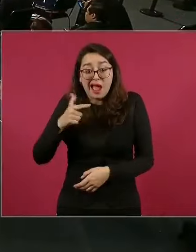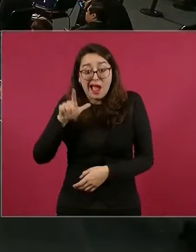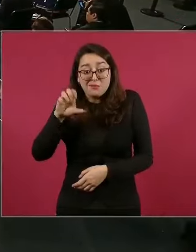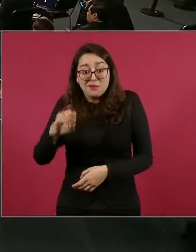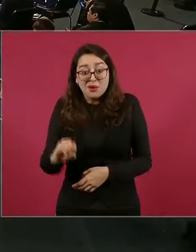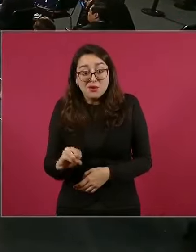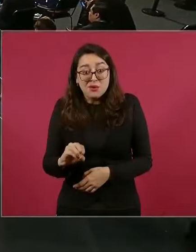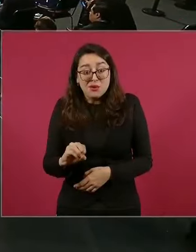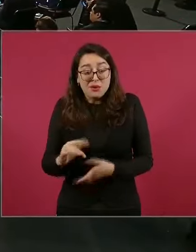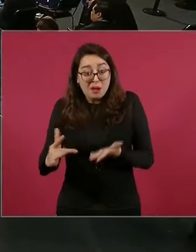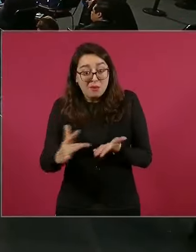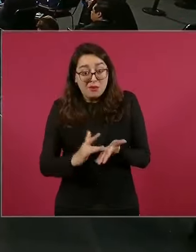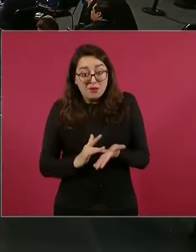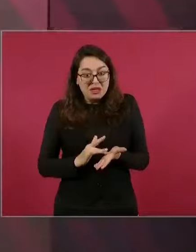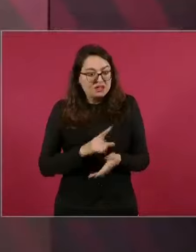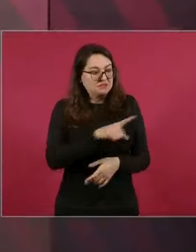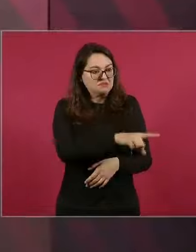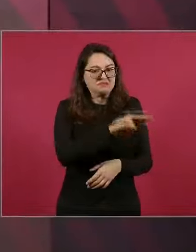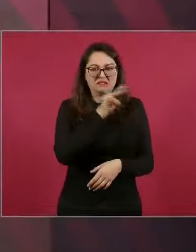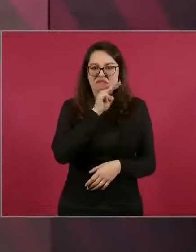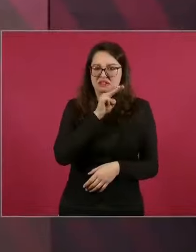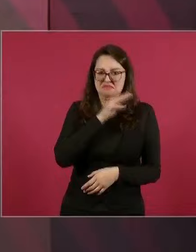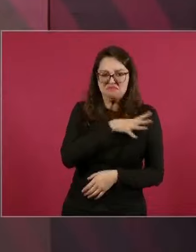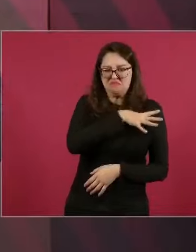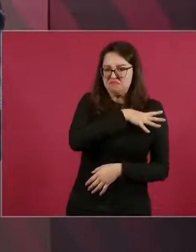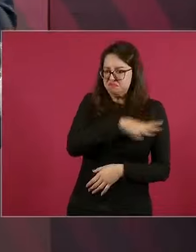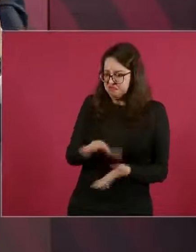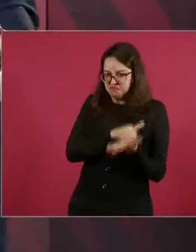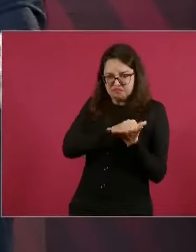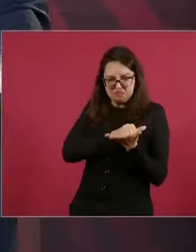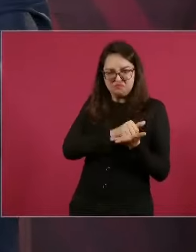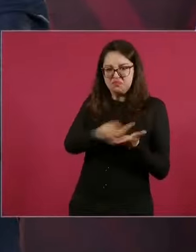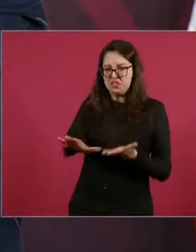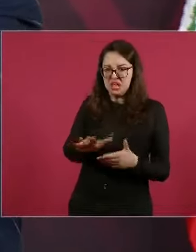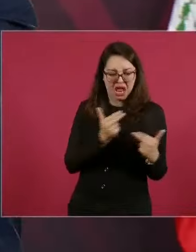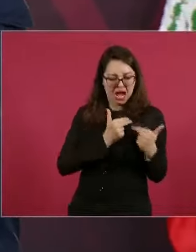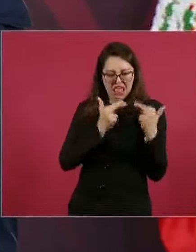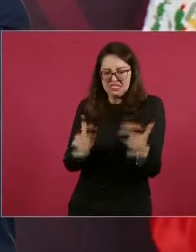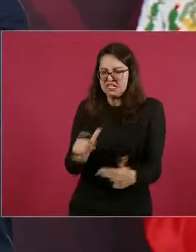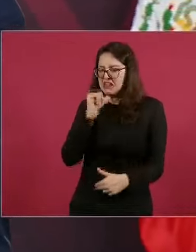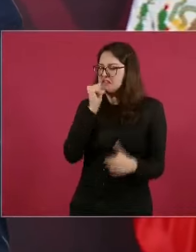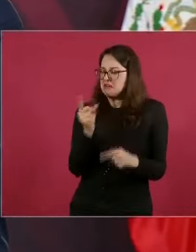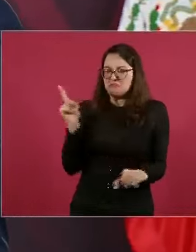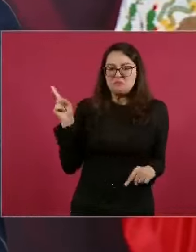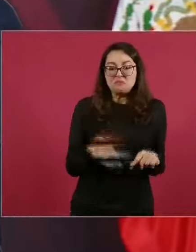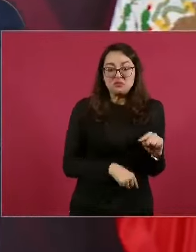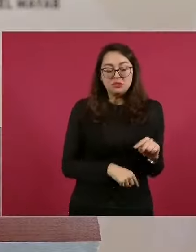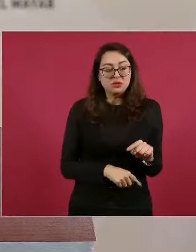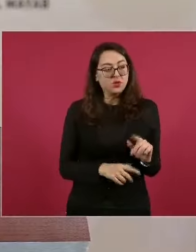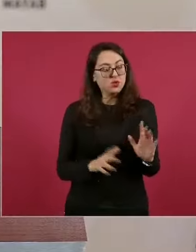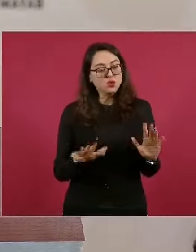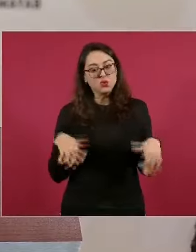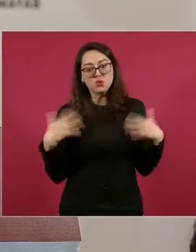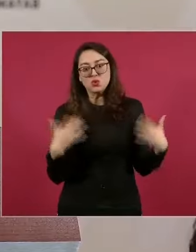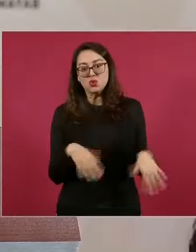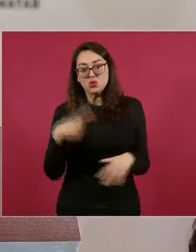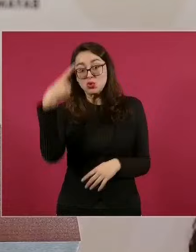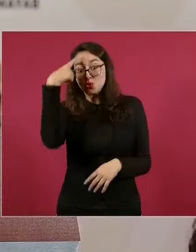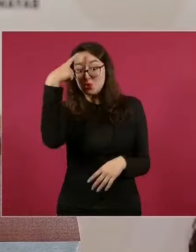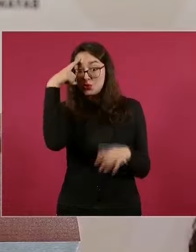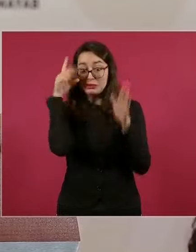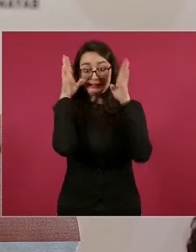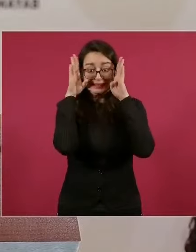queremos entender primero, y segundo, ahora que vienen las elecciones presidenciales, exigirle a las candidatas del candidato que eso no vuelva a ocurrir. No queremos un